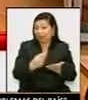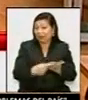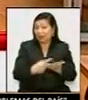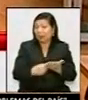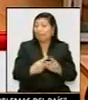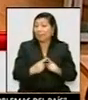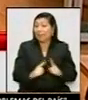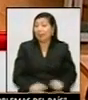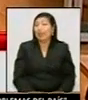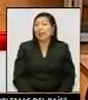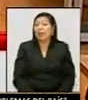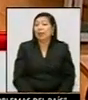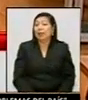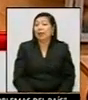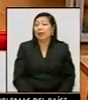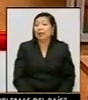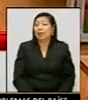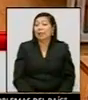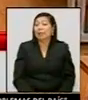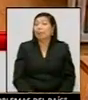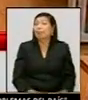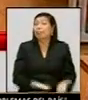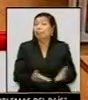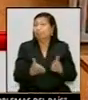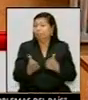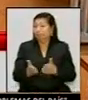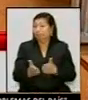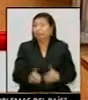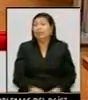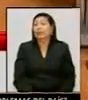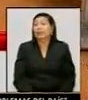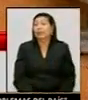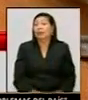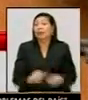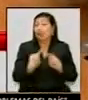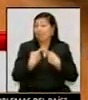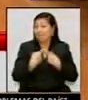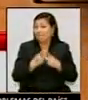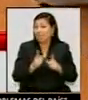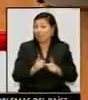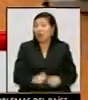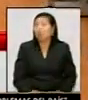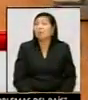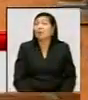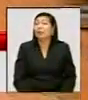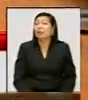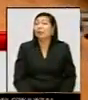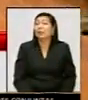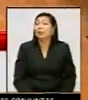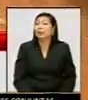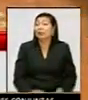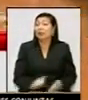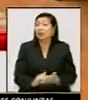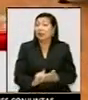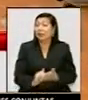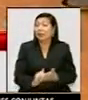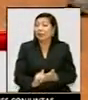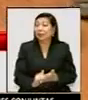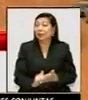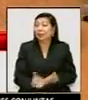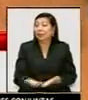pero queremos pasar a como sesión informativa, teniendo en cuenta que los señores